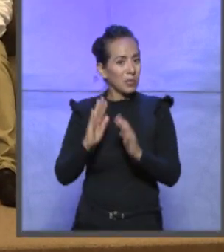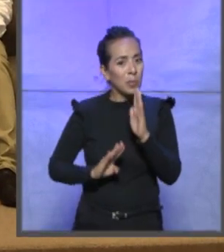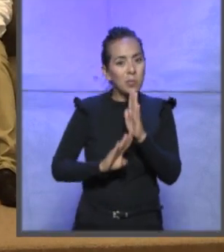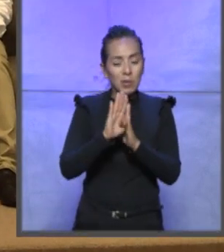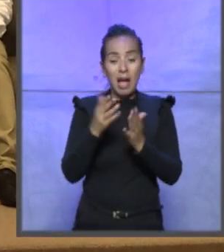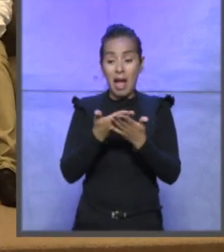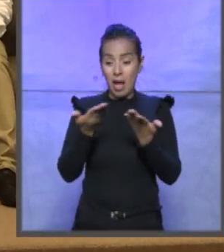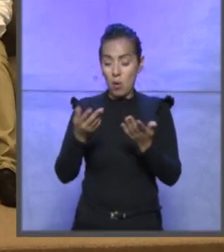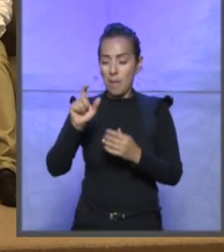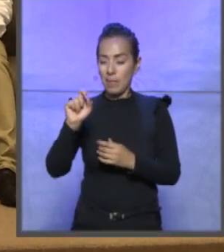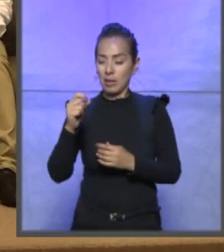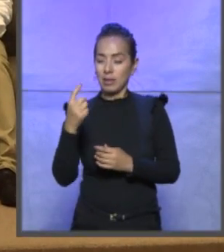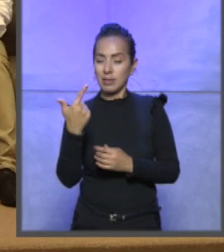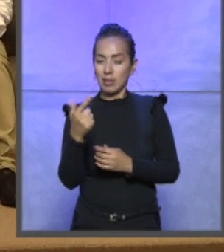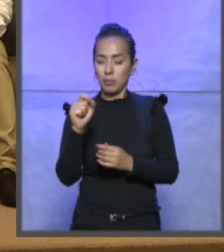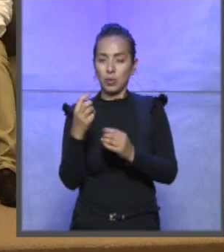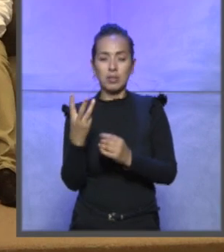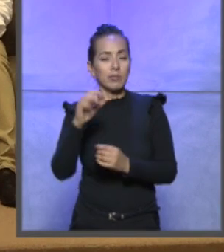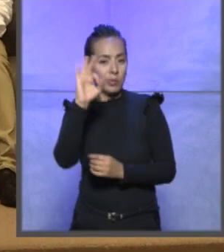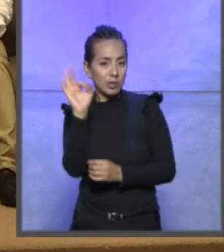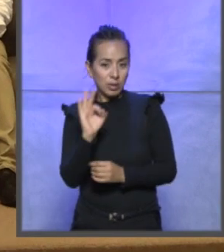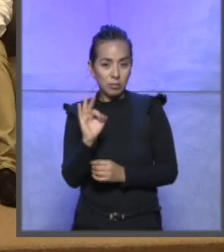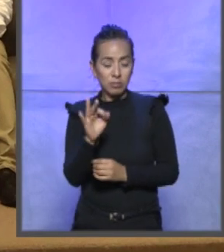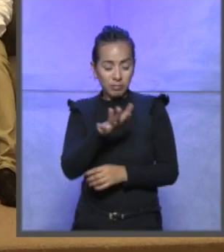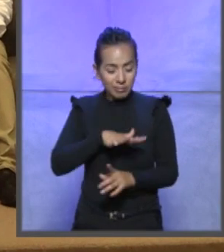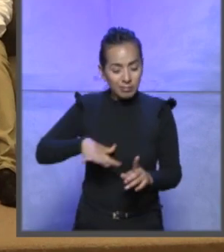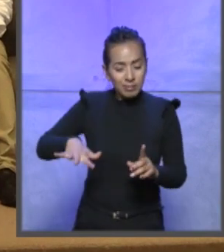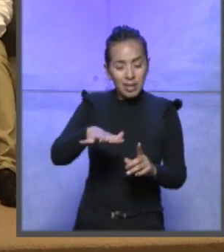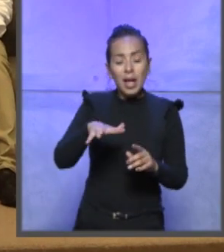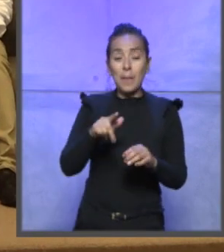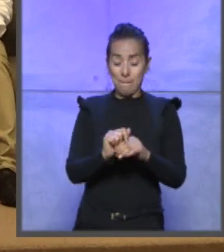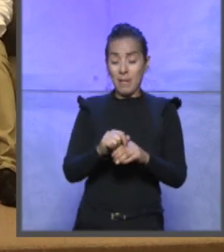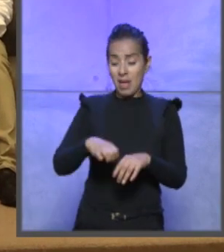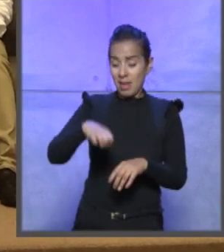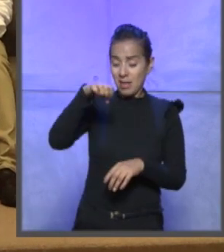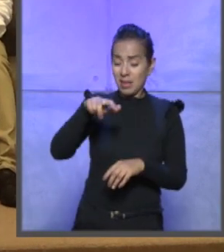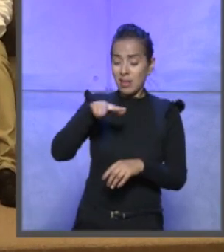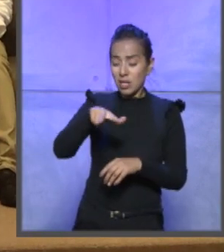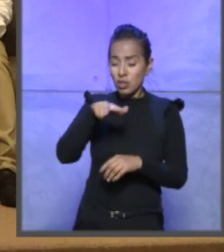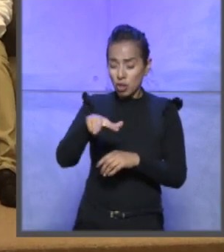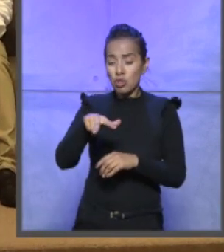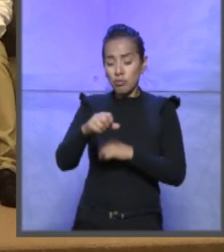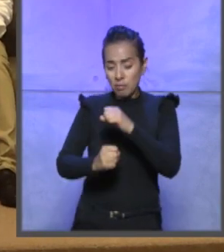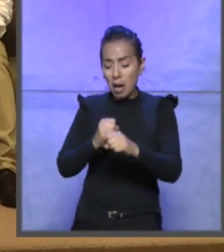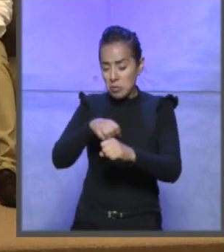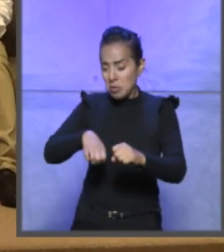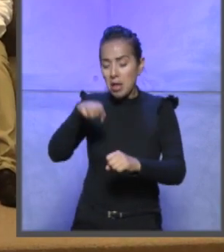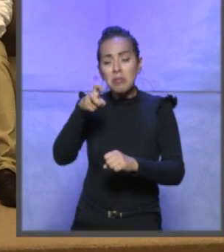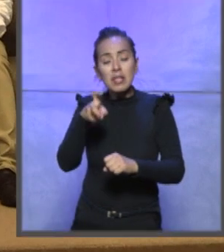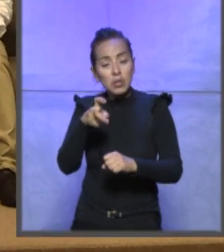3.5%, ahora está en 27.3%. La población de más de 18 años también se ha sentido más